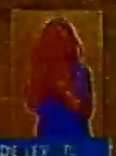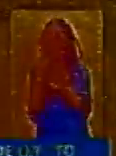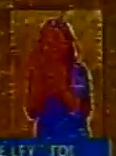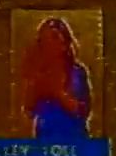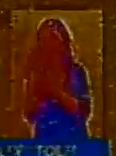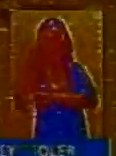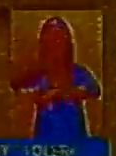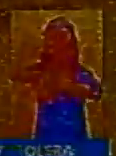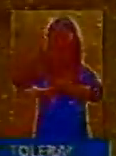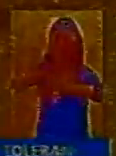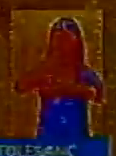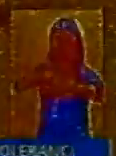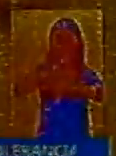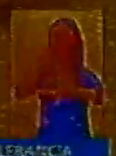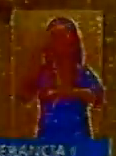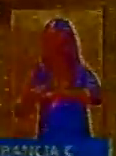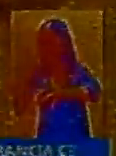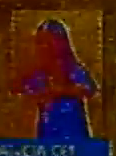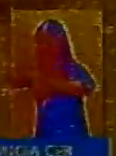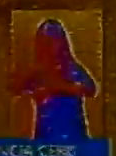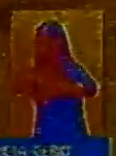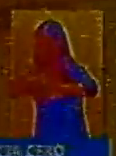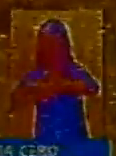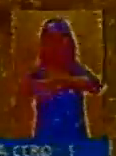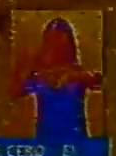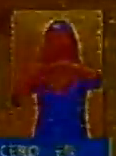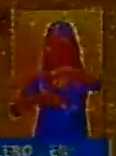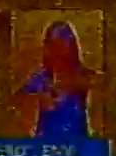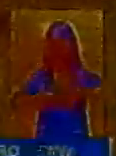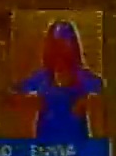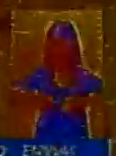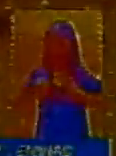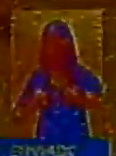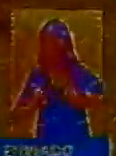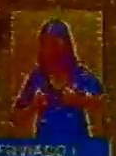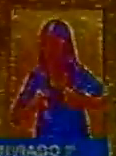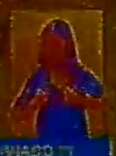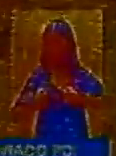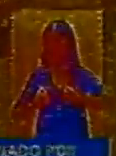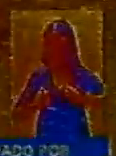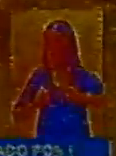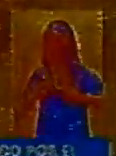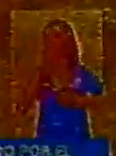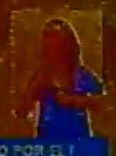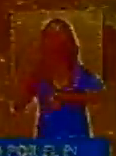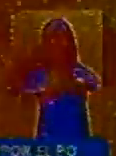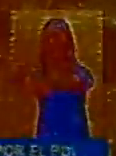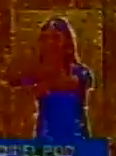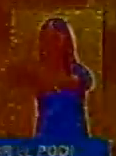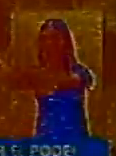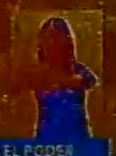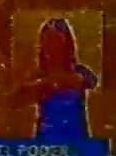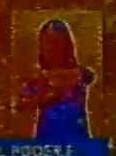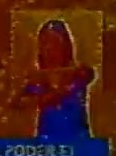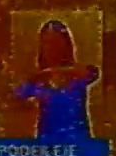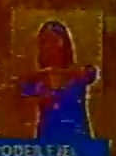asfalto. ¿La ruptura del caño estará debajo del asfalto o de la vereda? Está abajo, en el medio, por ahí está el asfalto.